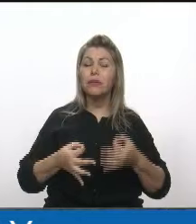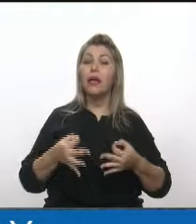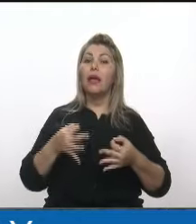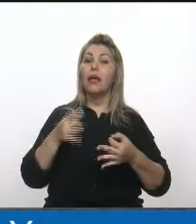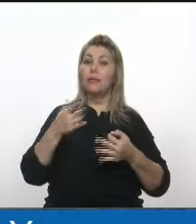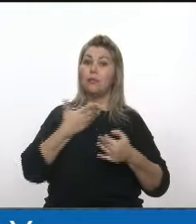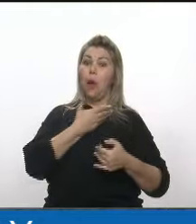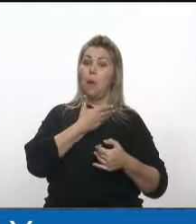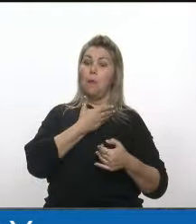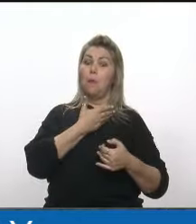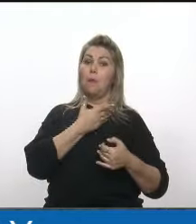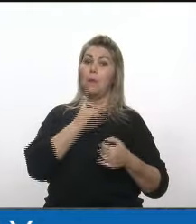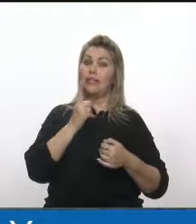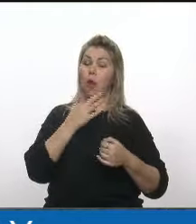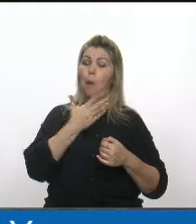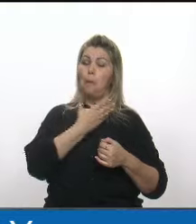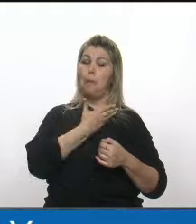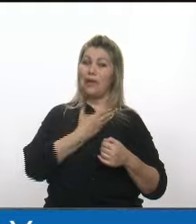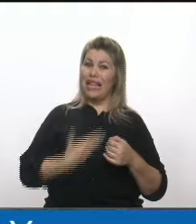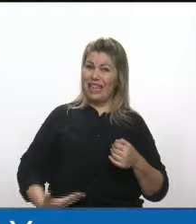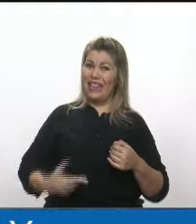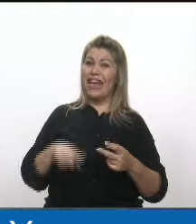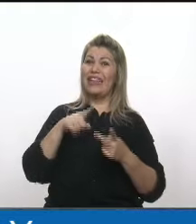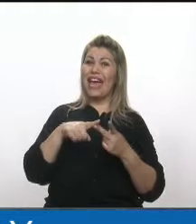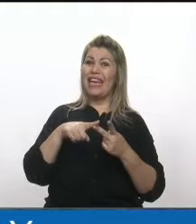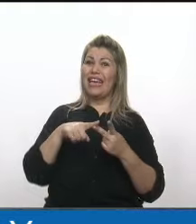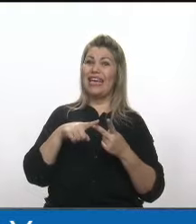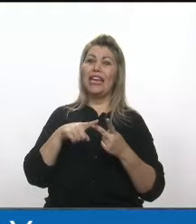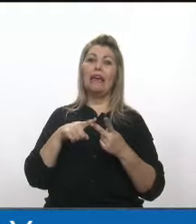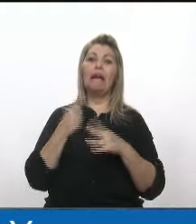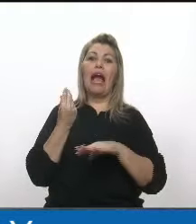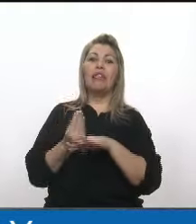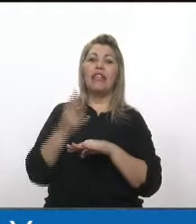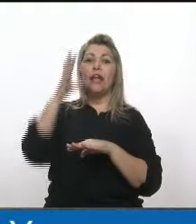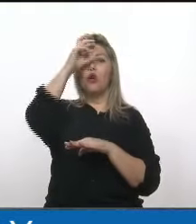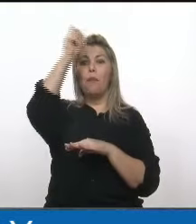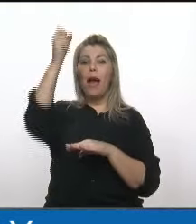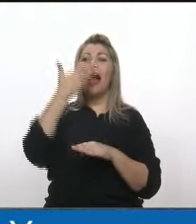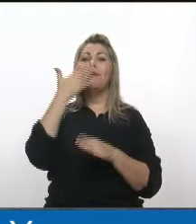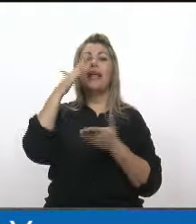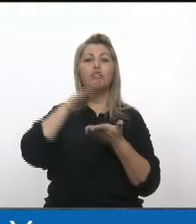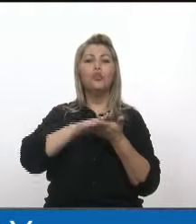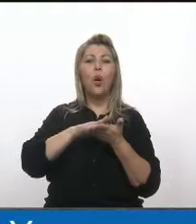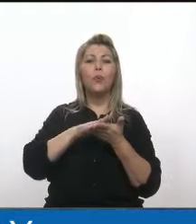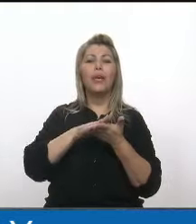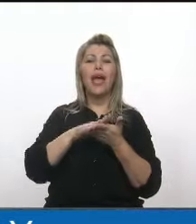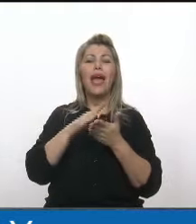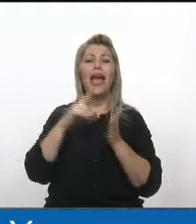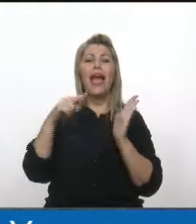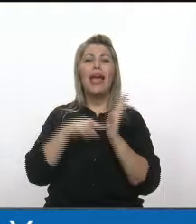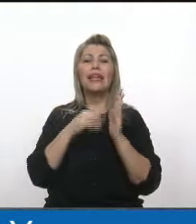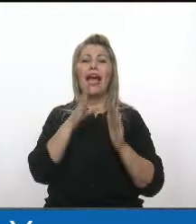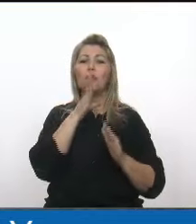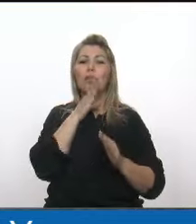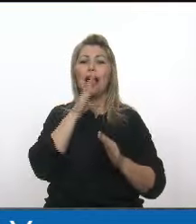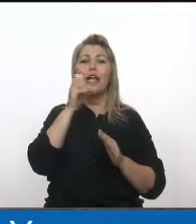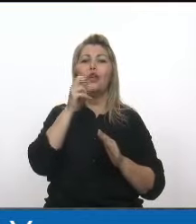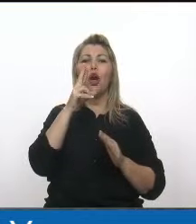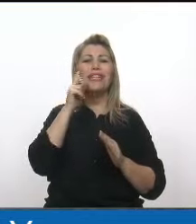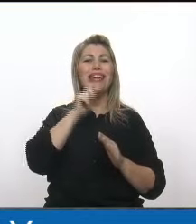hablan de Jerusalén Oriental Y si bien Eso es correcto de acuerdo a las Naciones